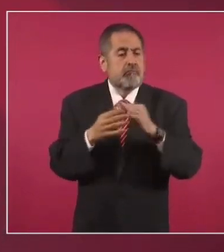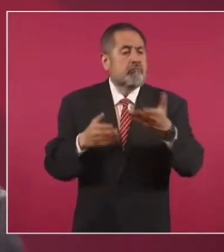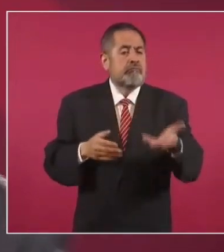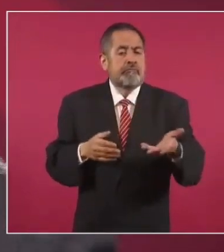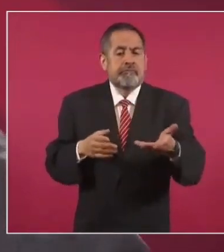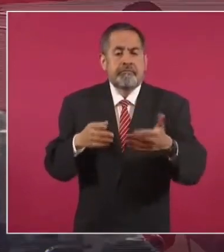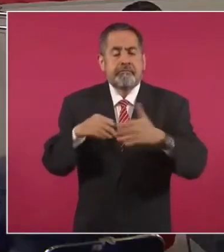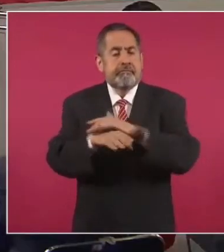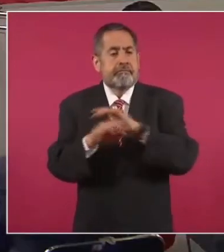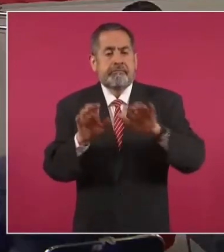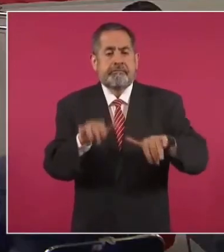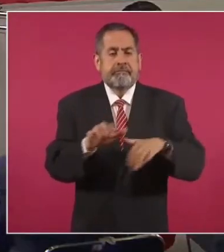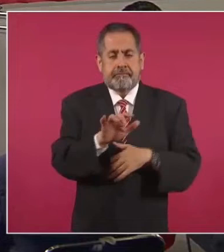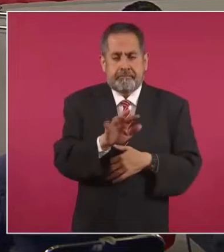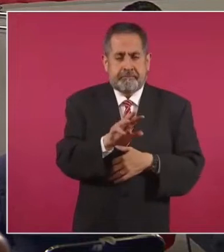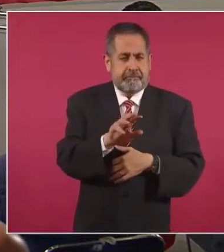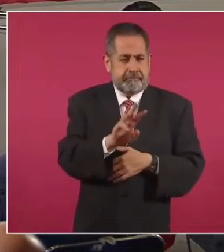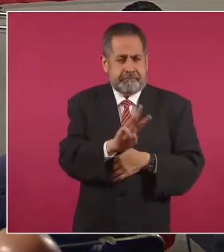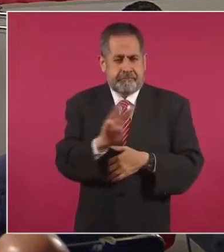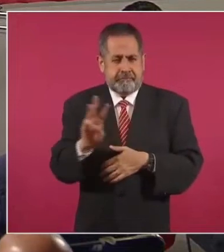ingresar a la página